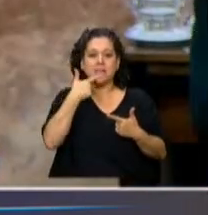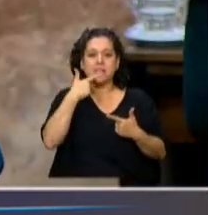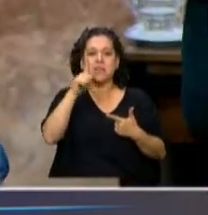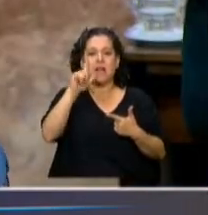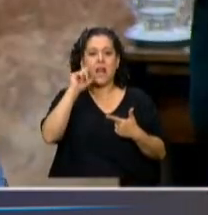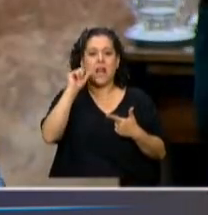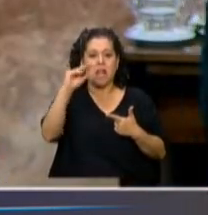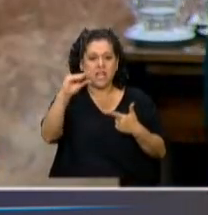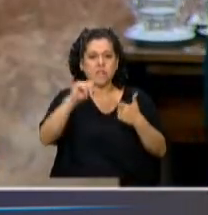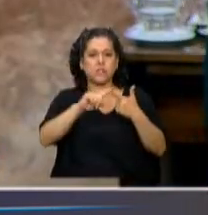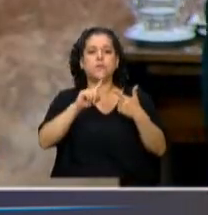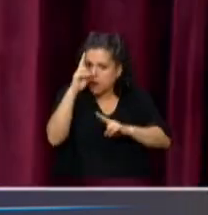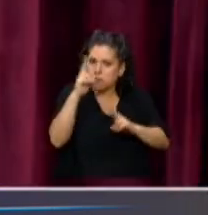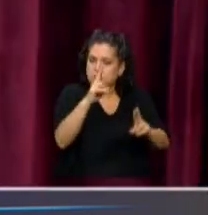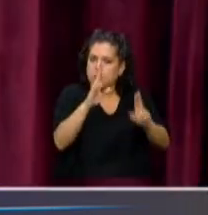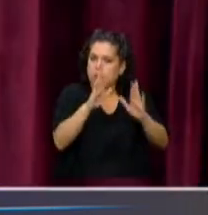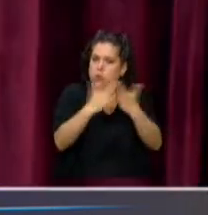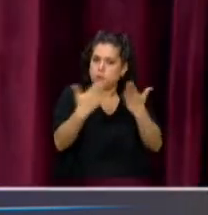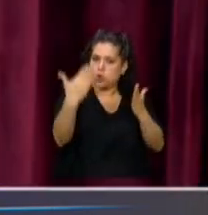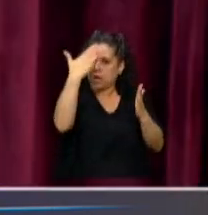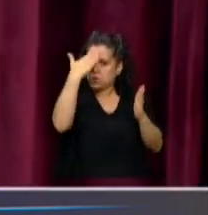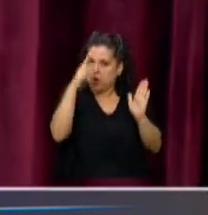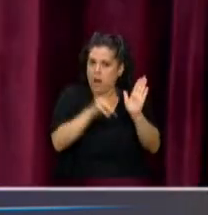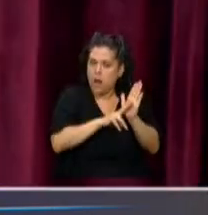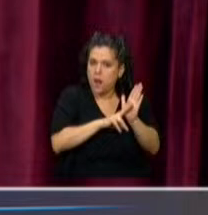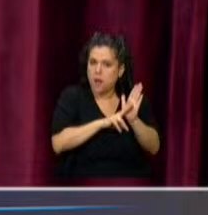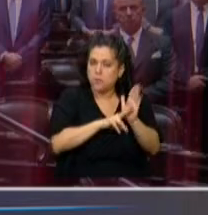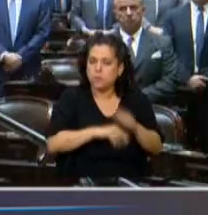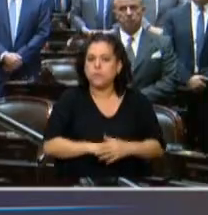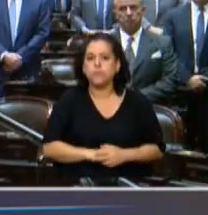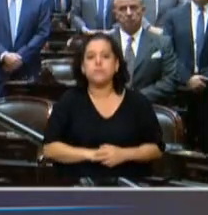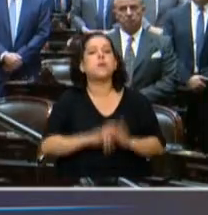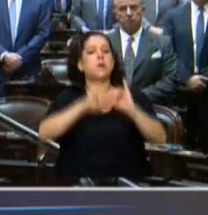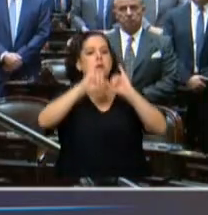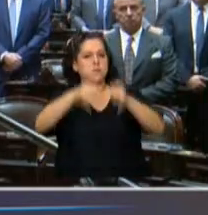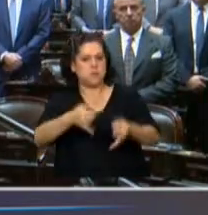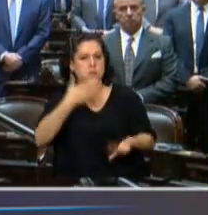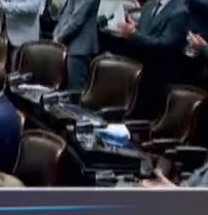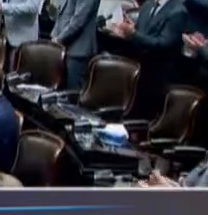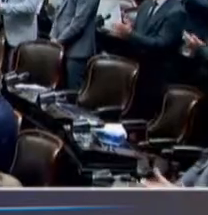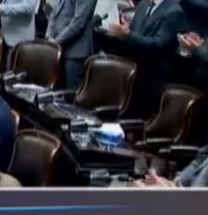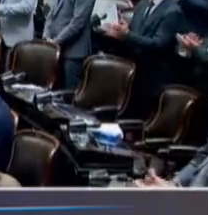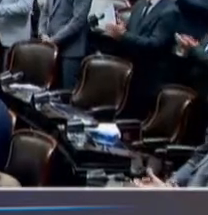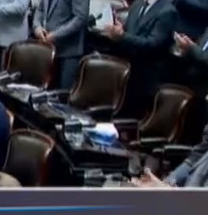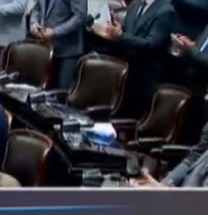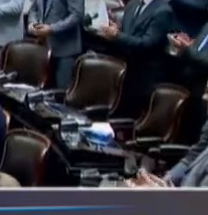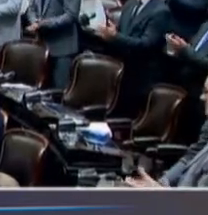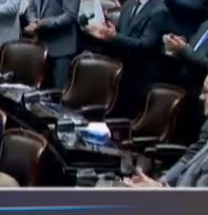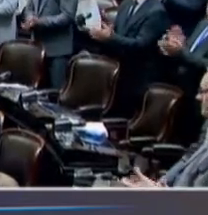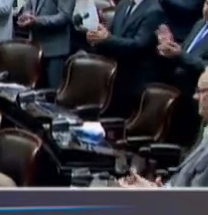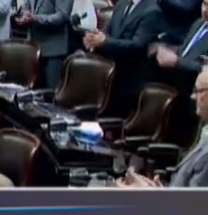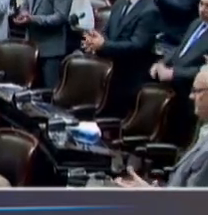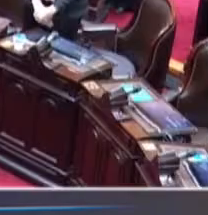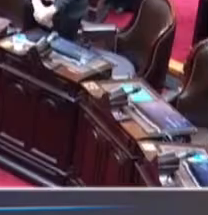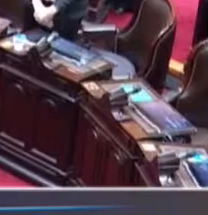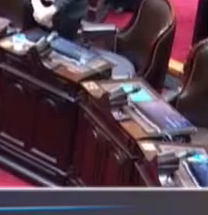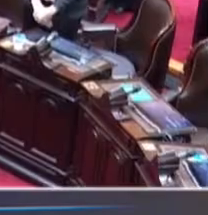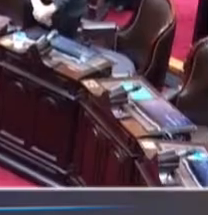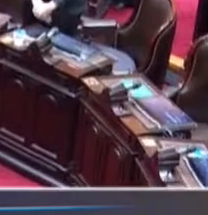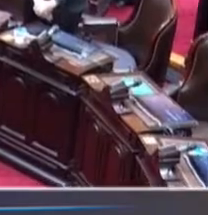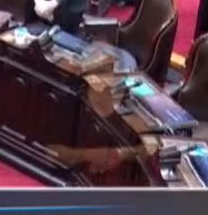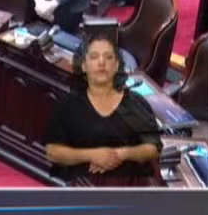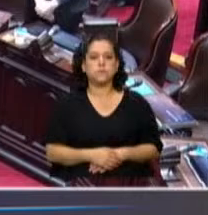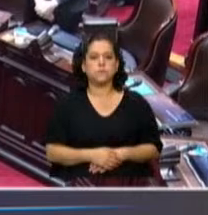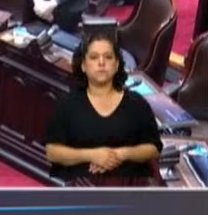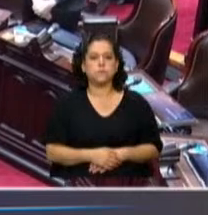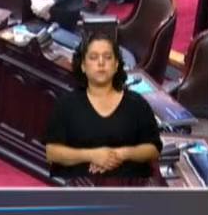pero también saben que a la hora de ser oposición a distintas medidas que también los pueden llegar a perjudicar, no